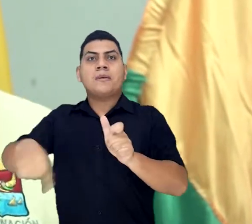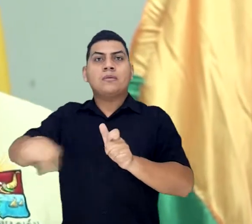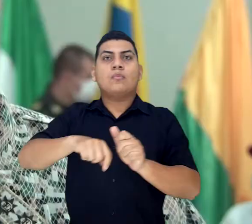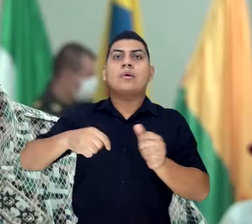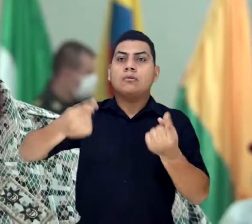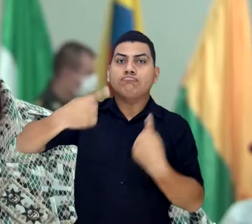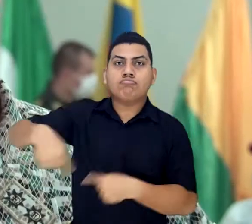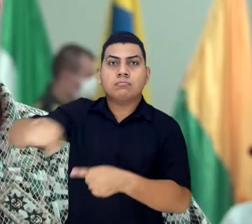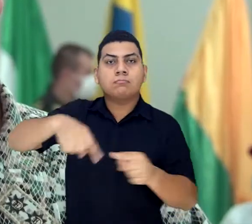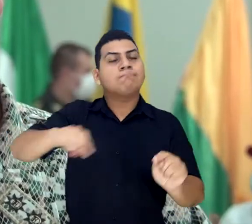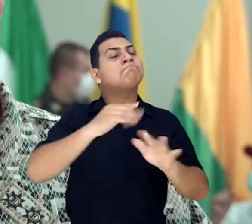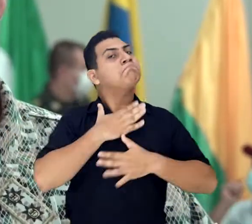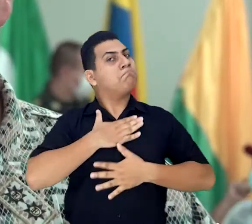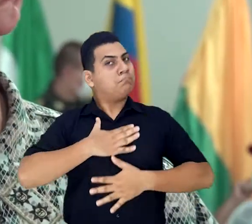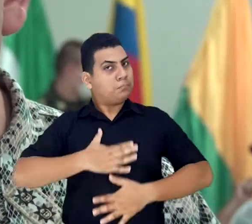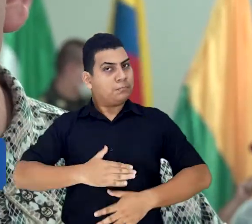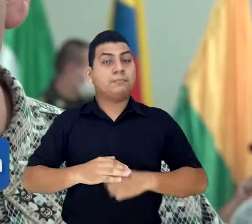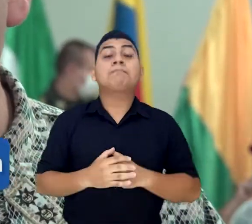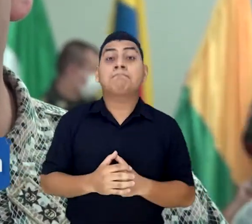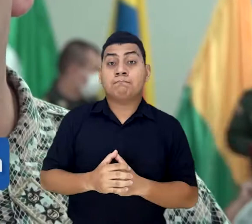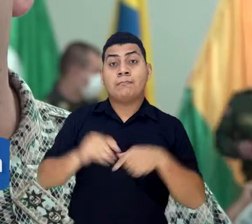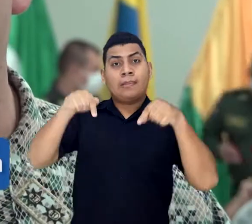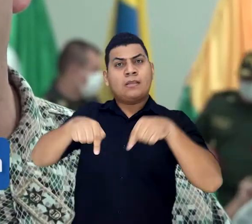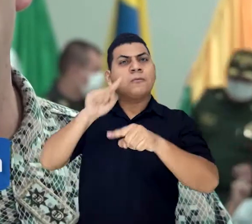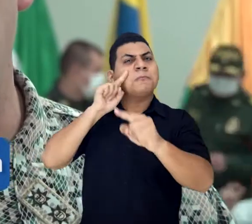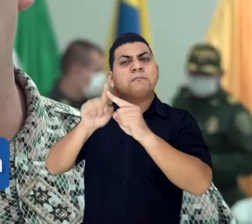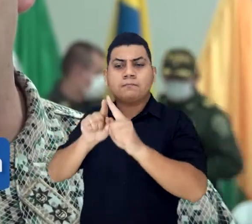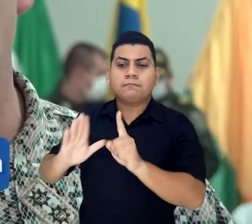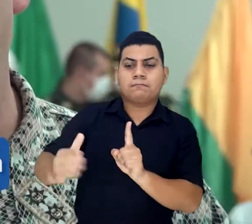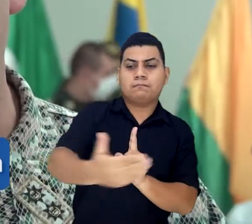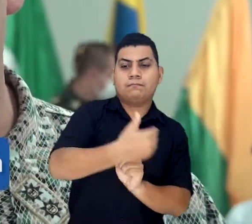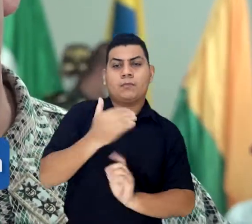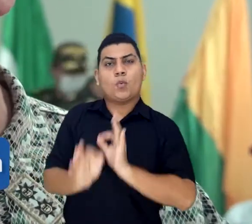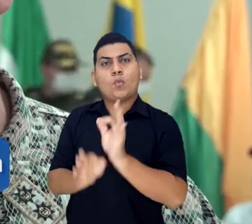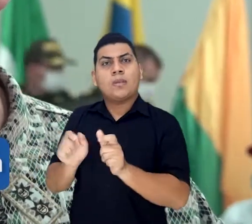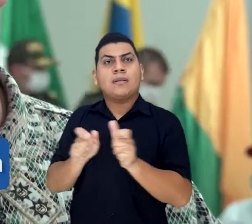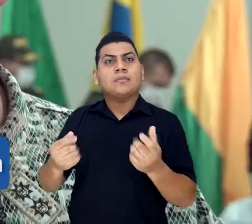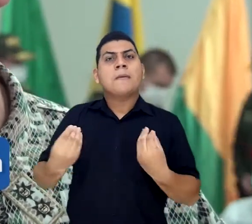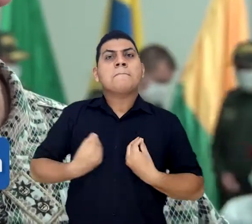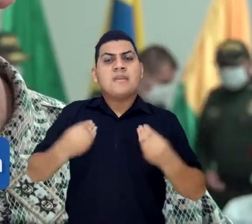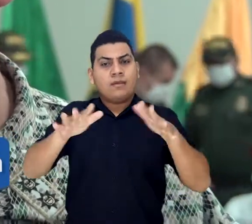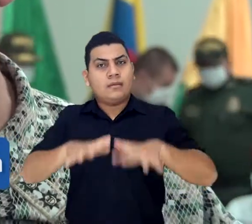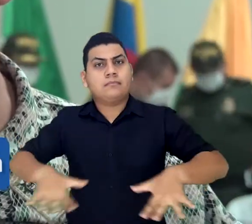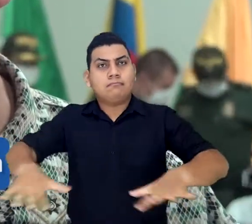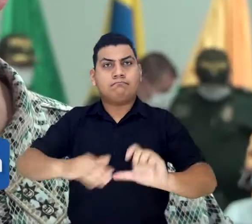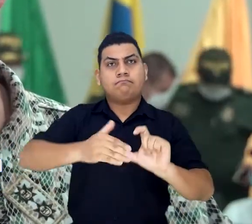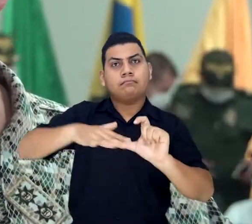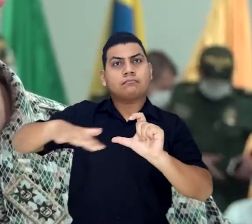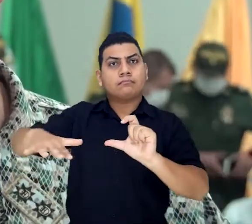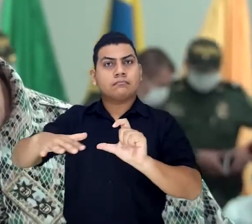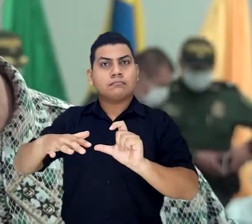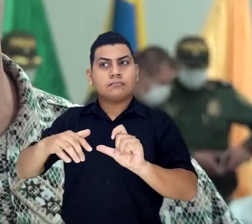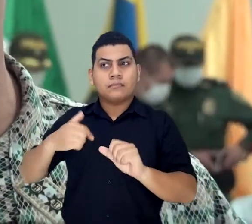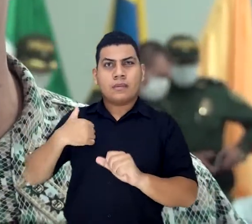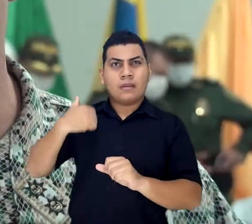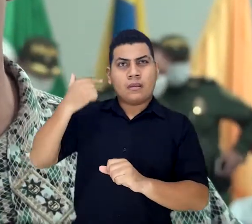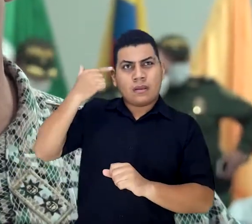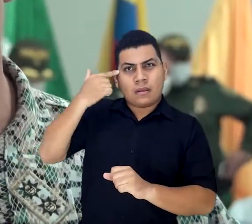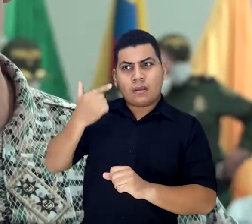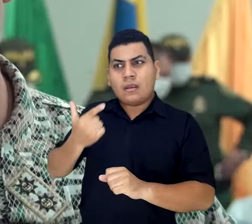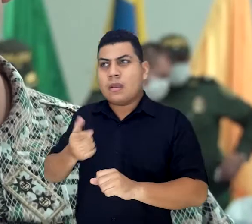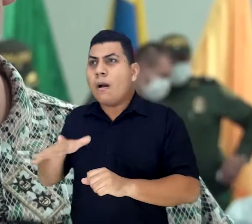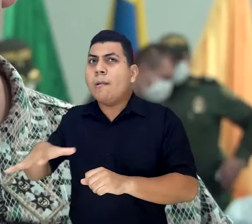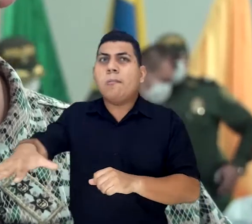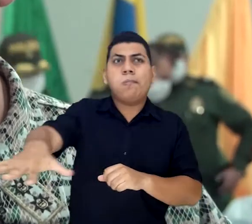desarrolle el turismo. El mensaje es que aquí va a primar la seguridad de cada uno de los ciudadanos que residen en esta región y que por ningún motivo vamos a